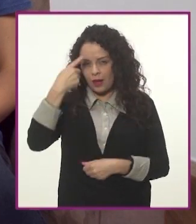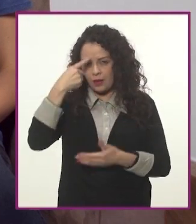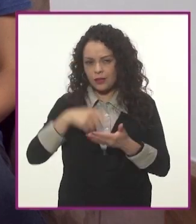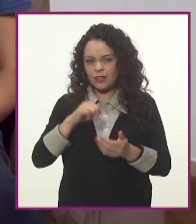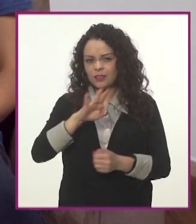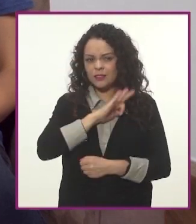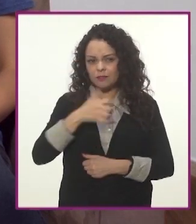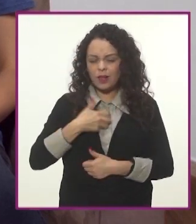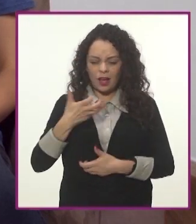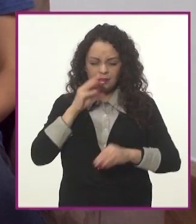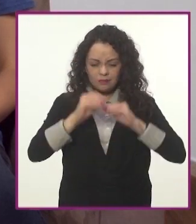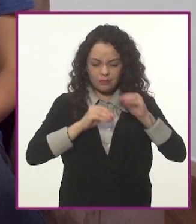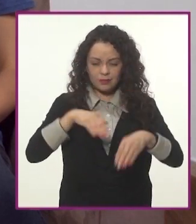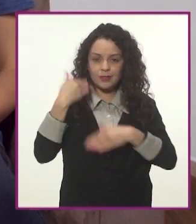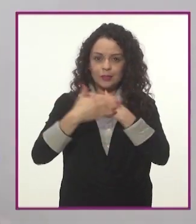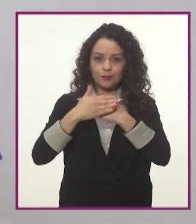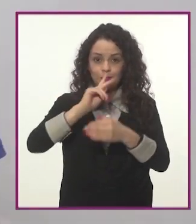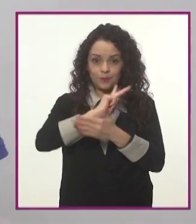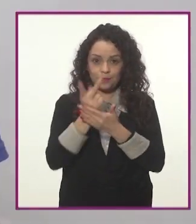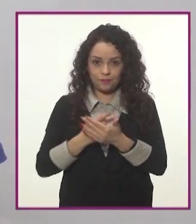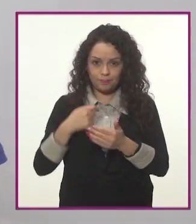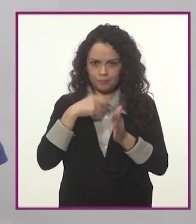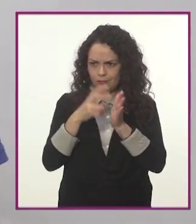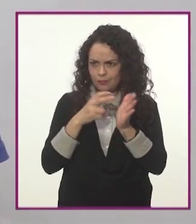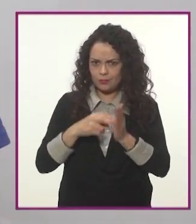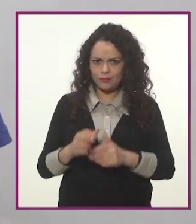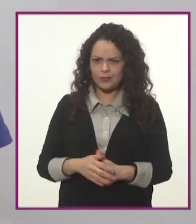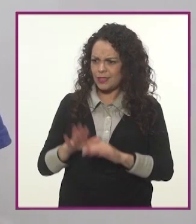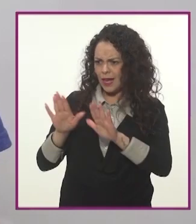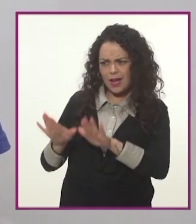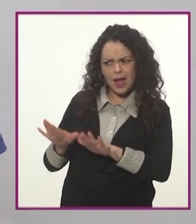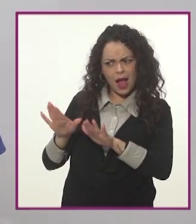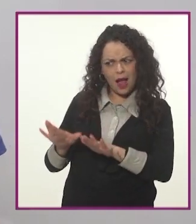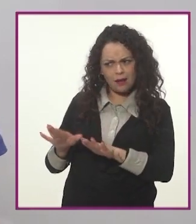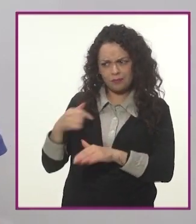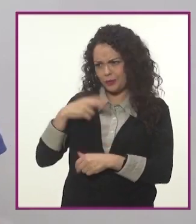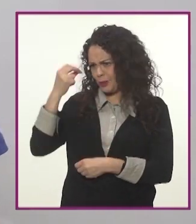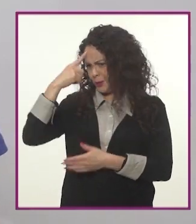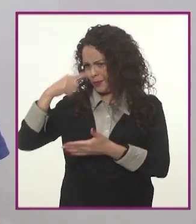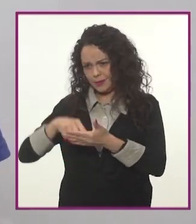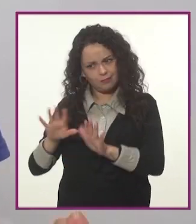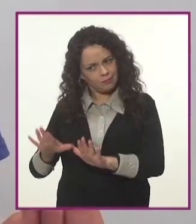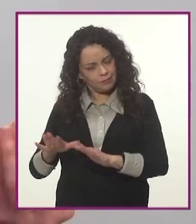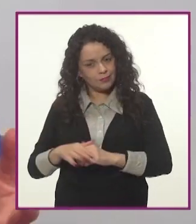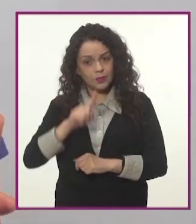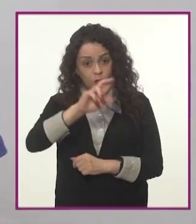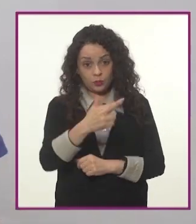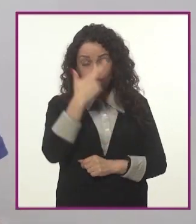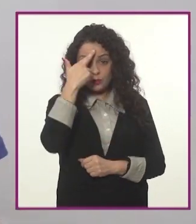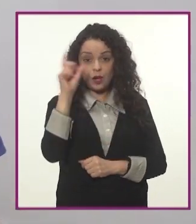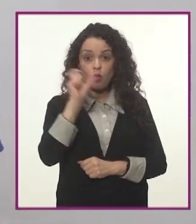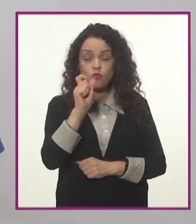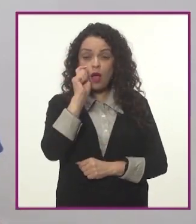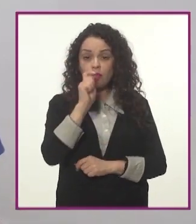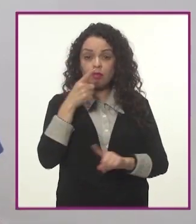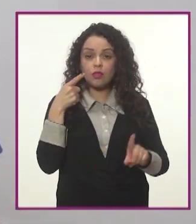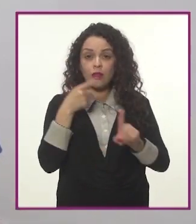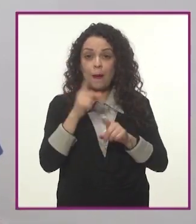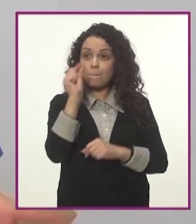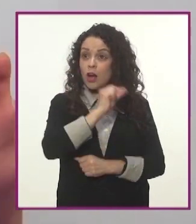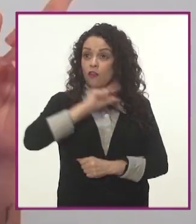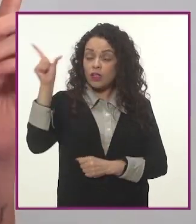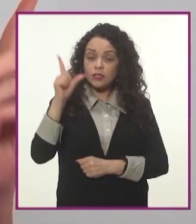la edición del próximo programa, ¿no? Calma, yo no estaría tan segura. Acuérdate que cuando se trata de edición profesional